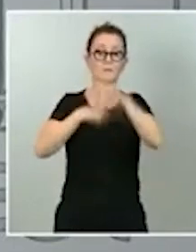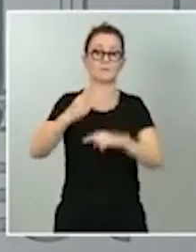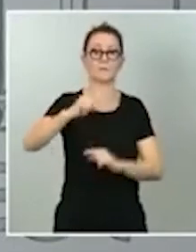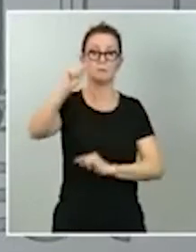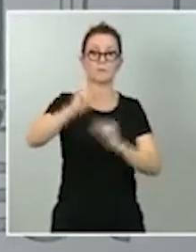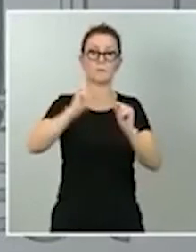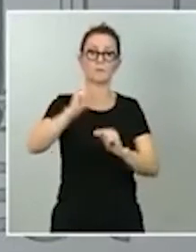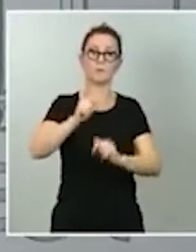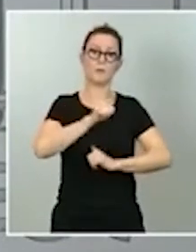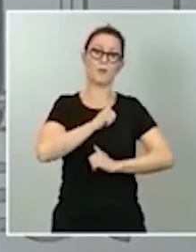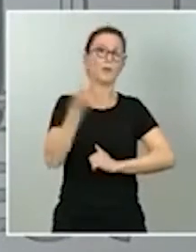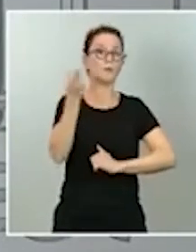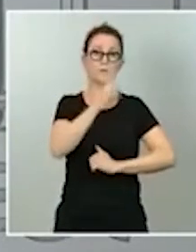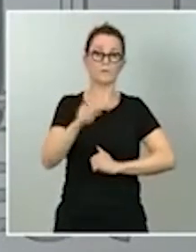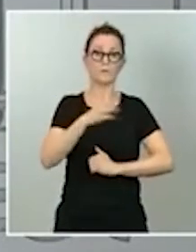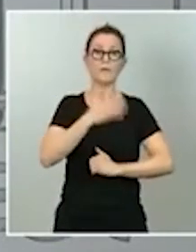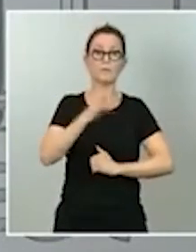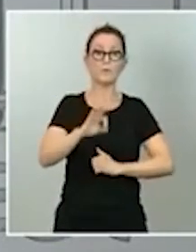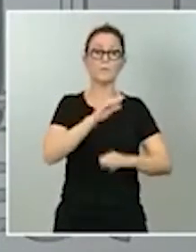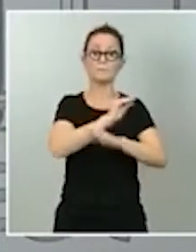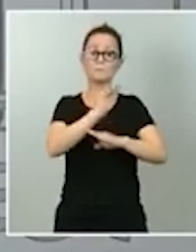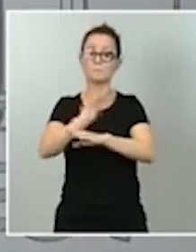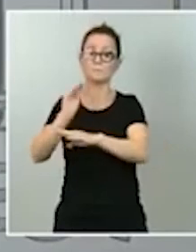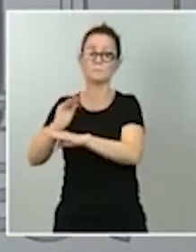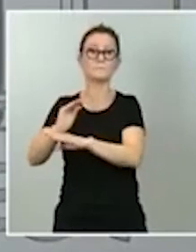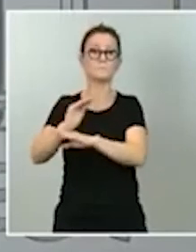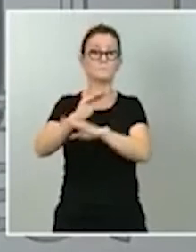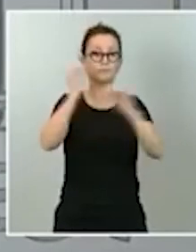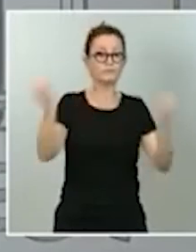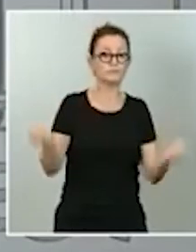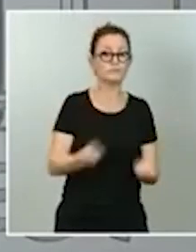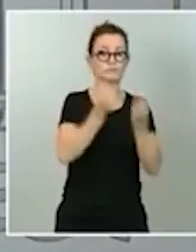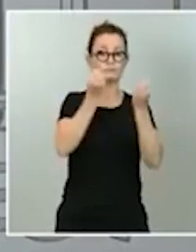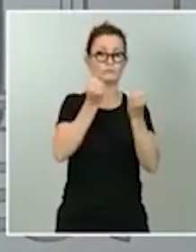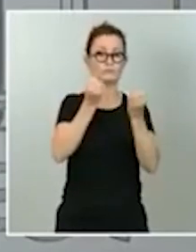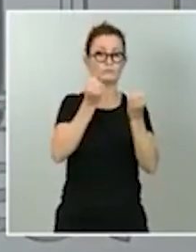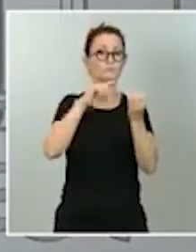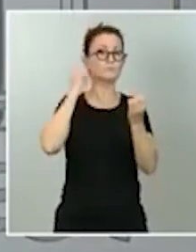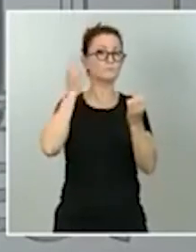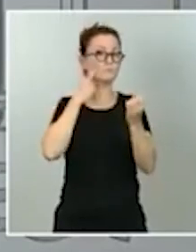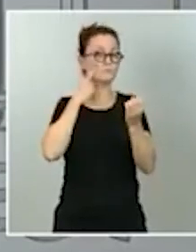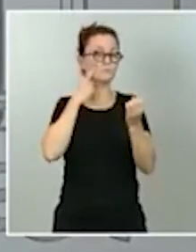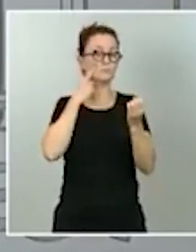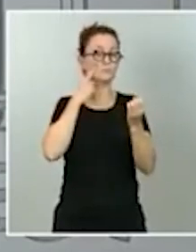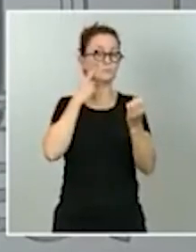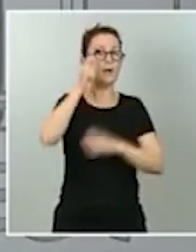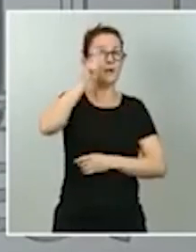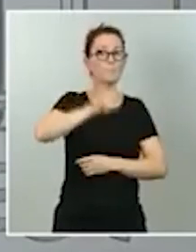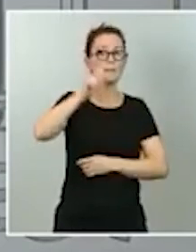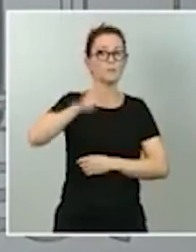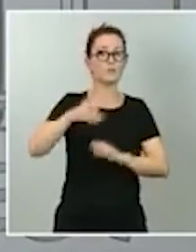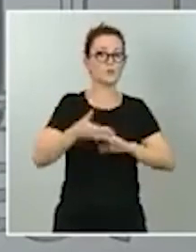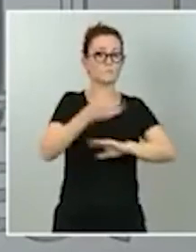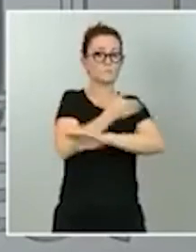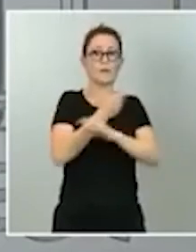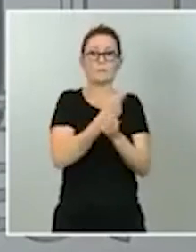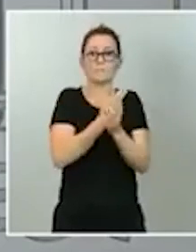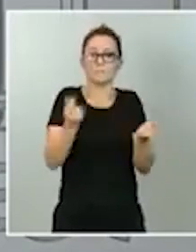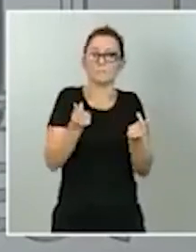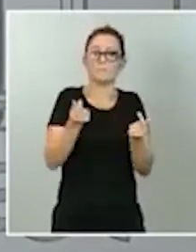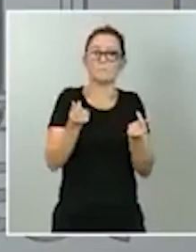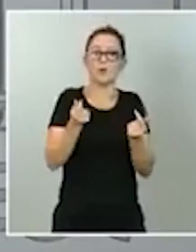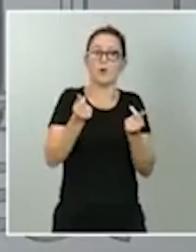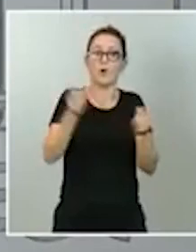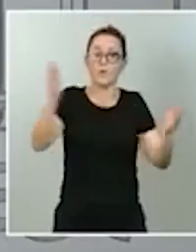financiar actuaciones de suma ción e identificación de personas que desaparecieron en fosas durante la guerra civil